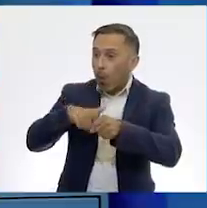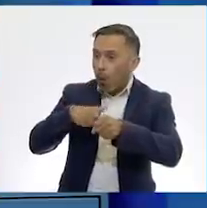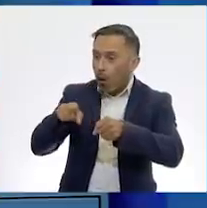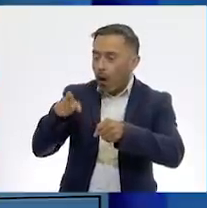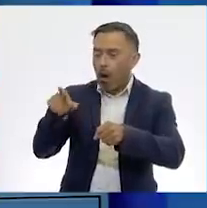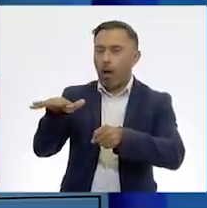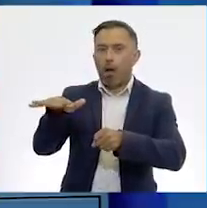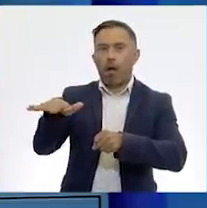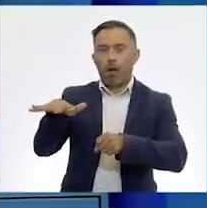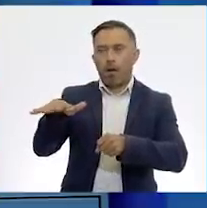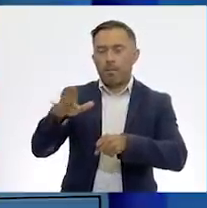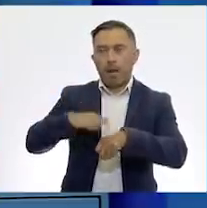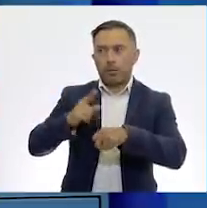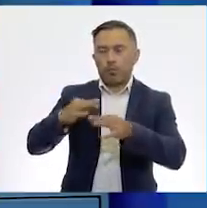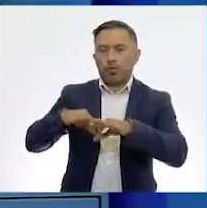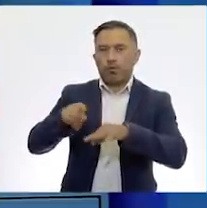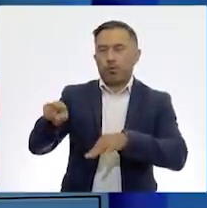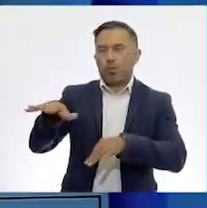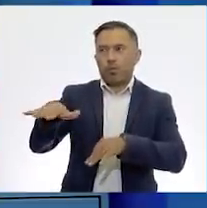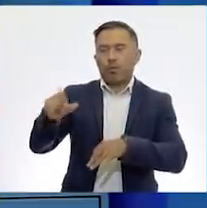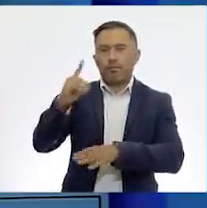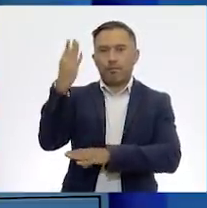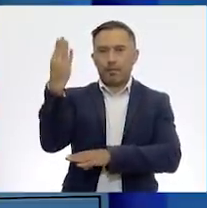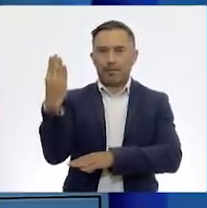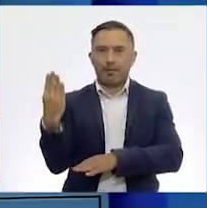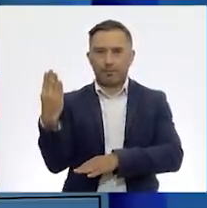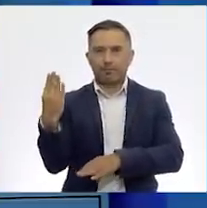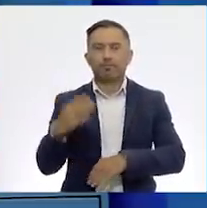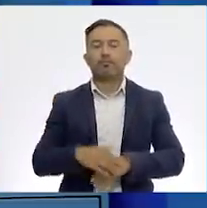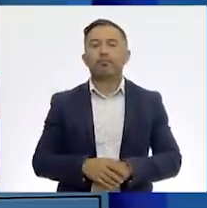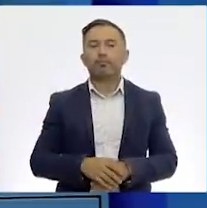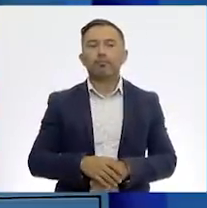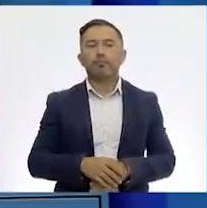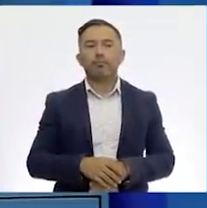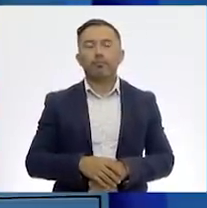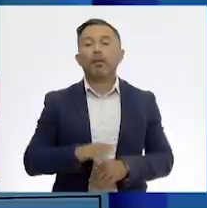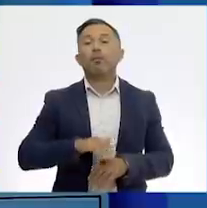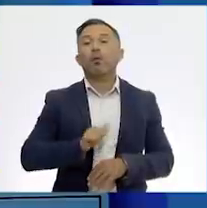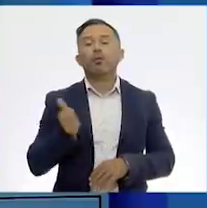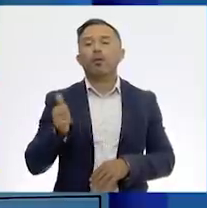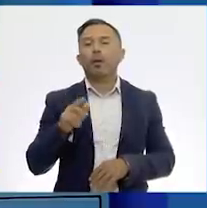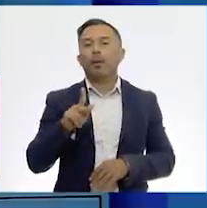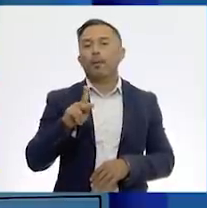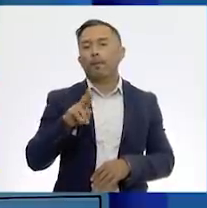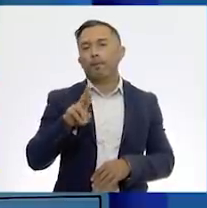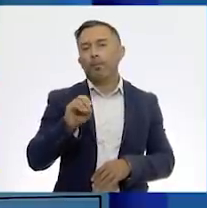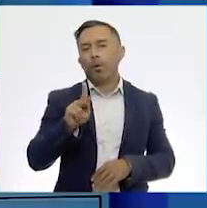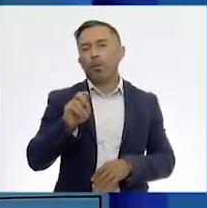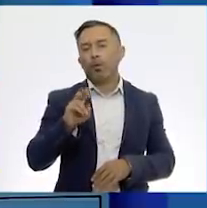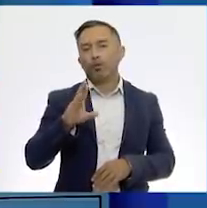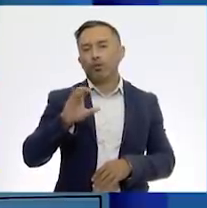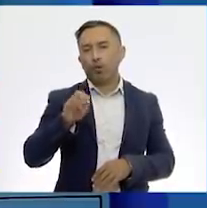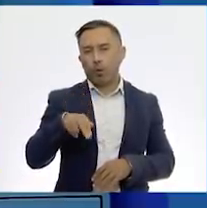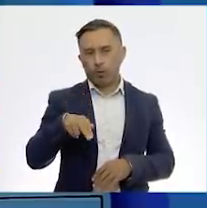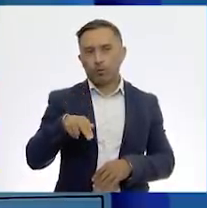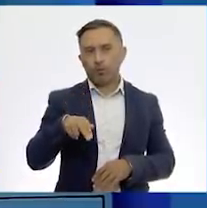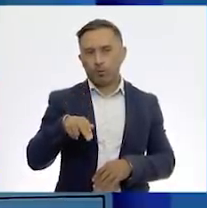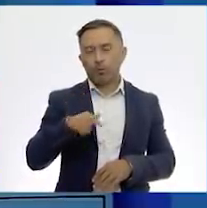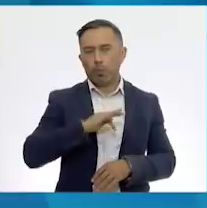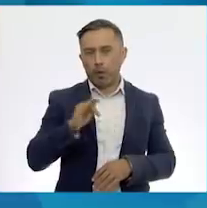elementos verticales. Tenemos también lo que es la proporción, que en este